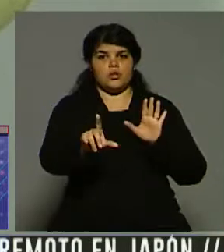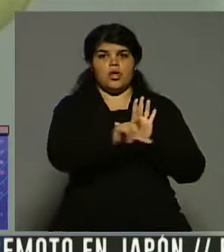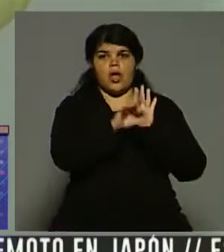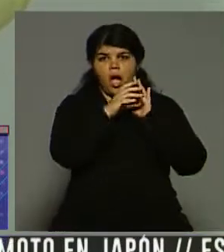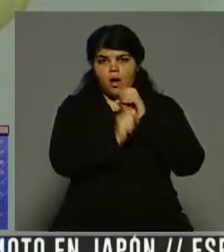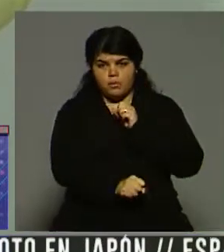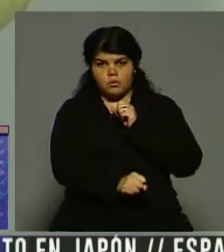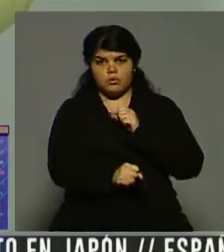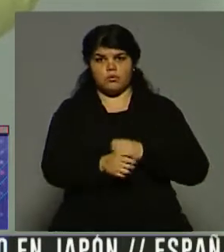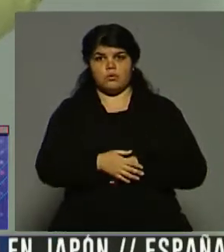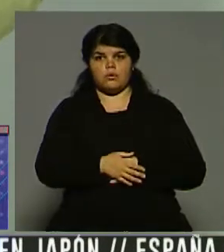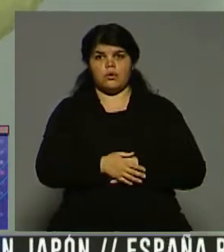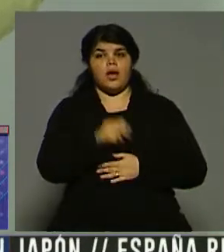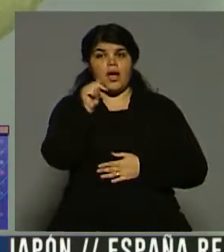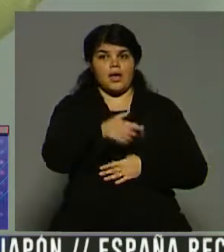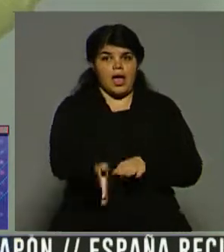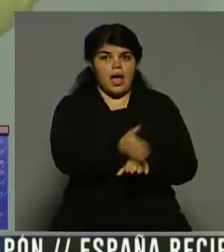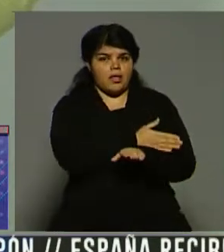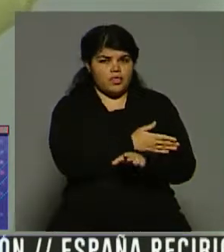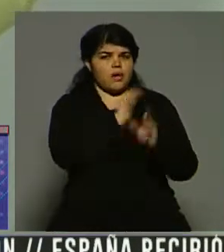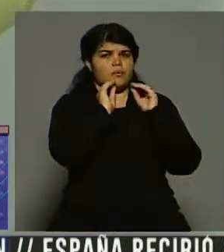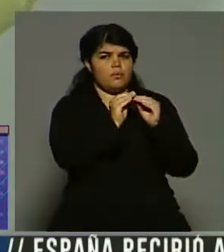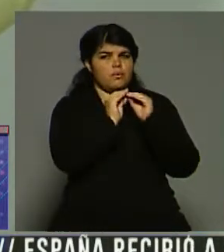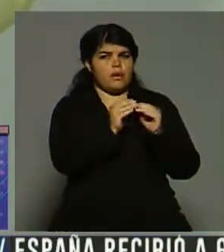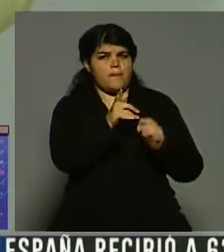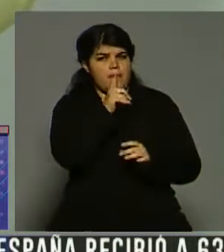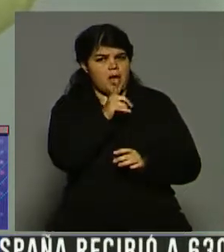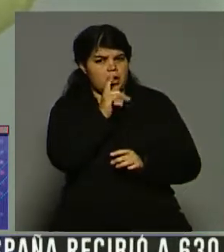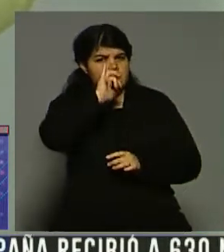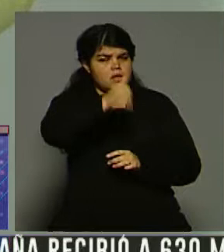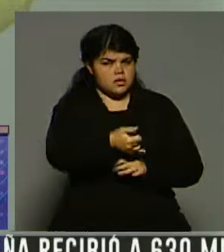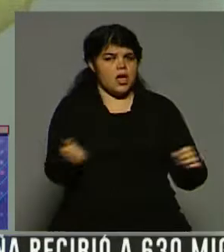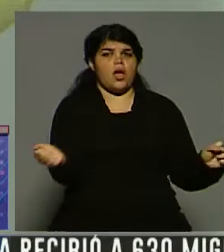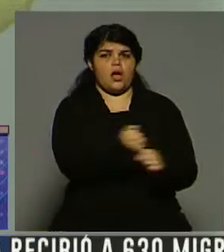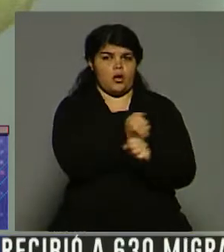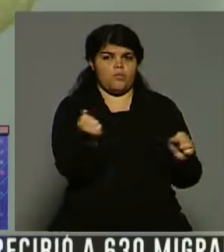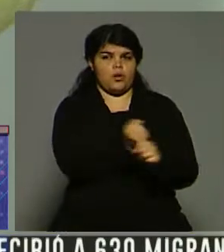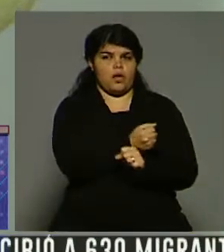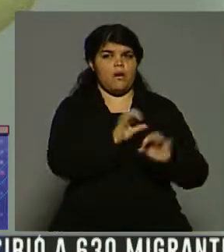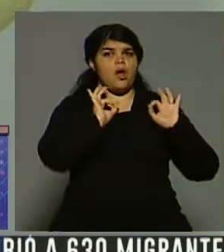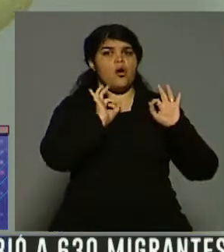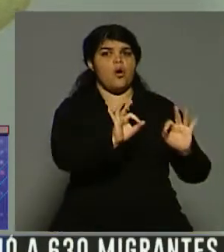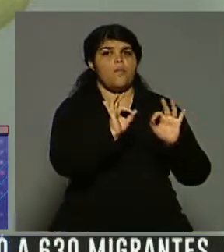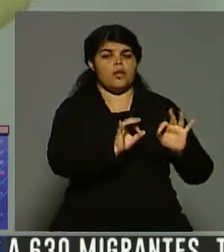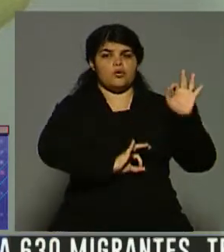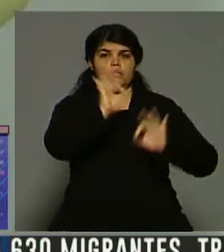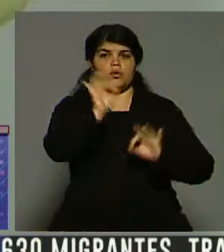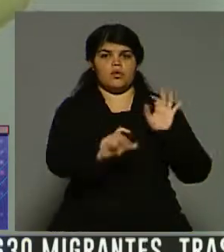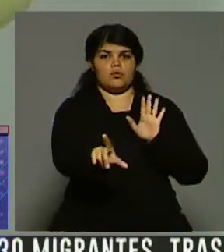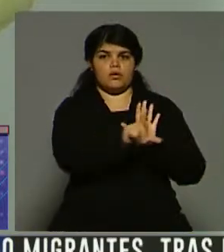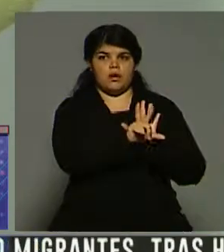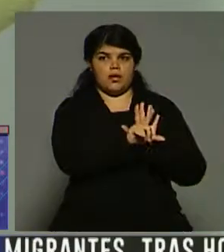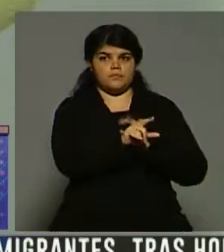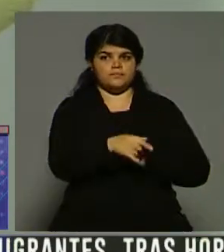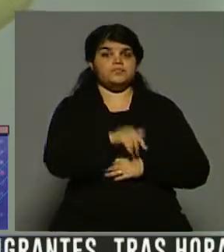embarazo, a lo que si en la previa uno se pone a analizar, parecería ser que se va a dar esta sanción completa al proyecto de ley, que por ahora sigue